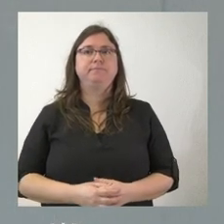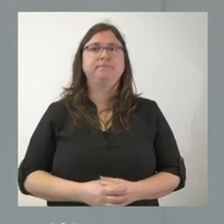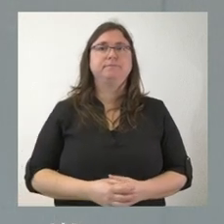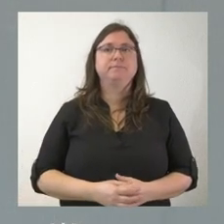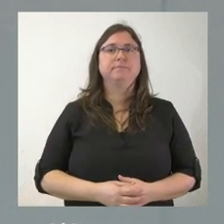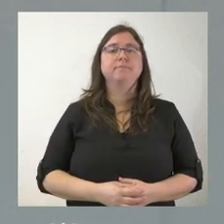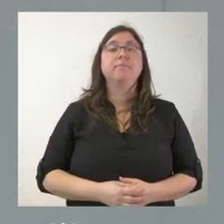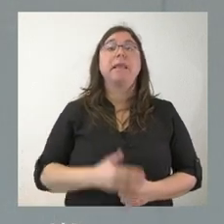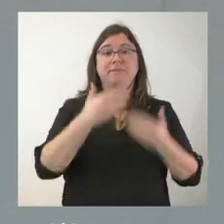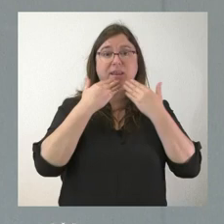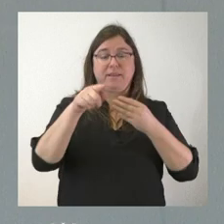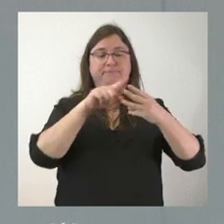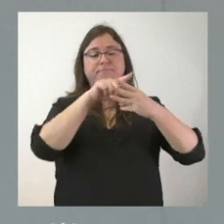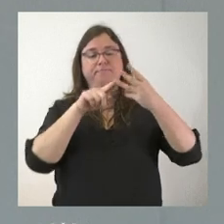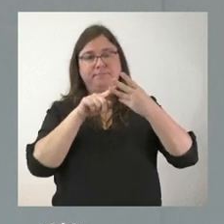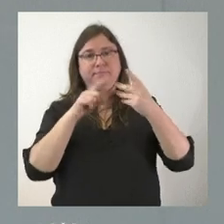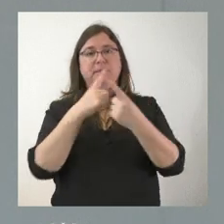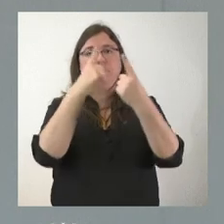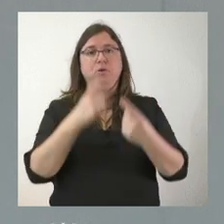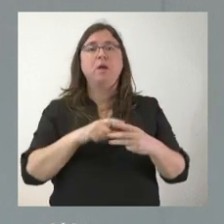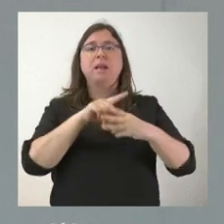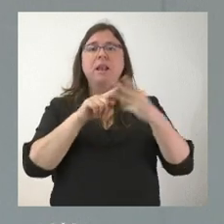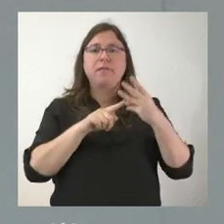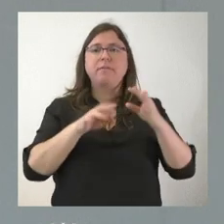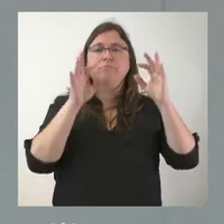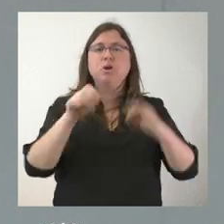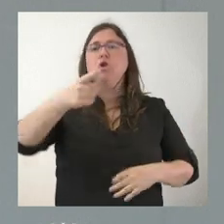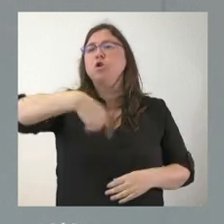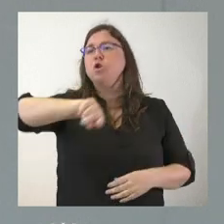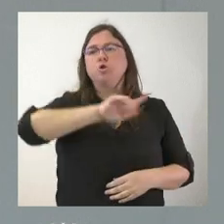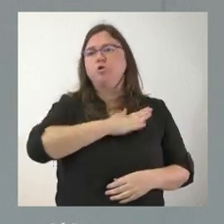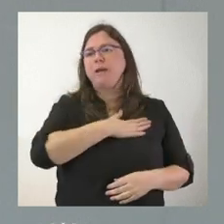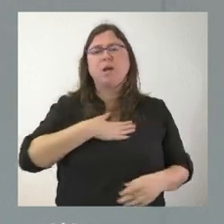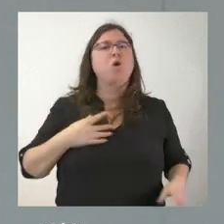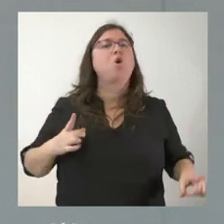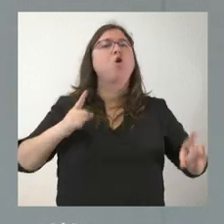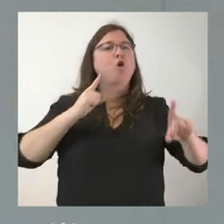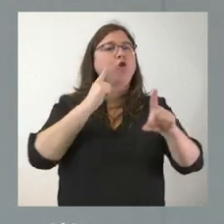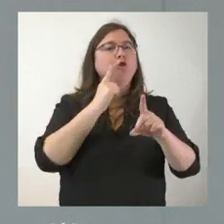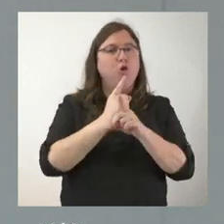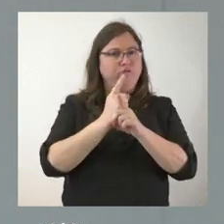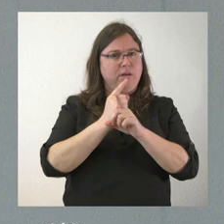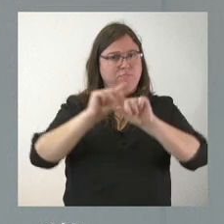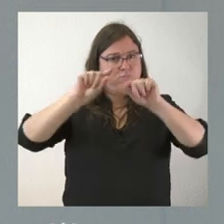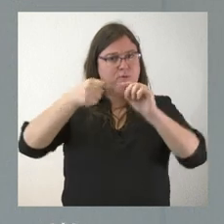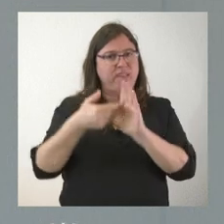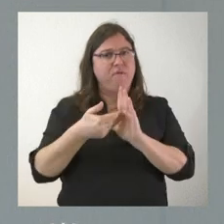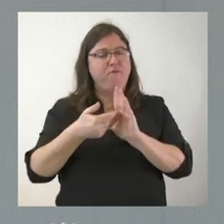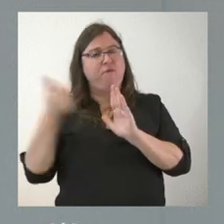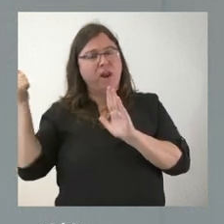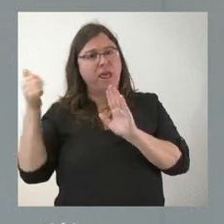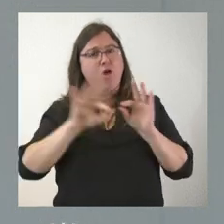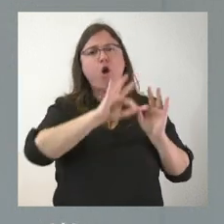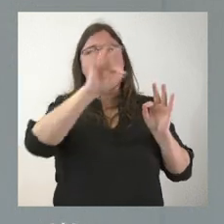Pues gracias a usted las tres preguntas que usted plantea naturalmente en otros estamos en contra de que se excluya ninguna provincia de este corredor